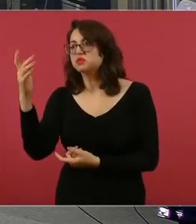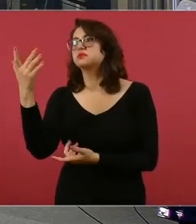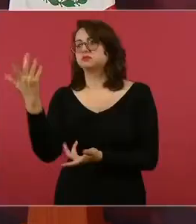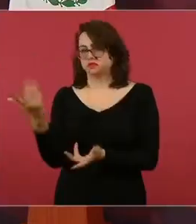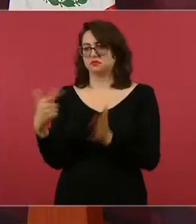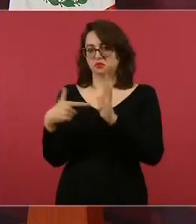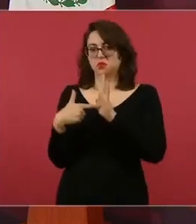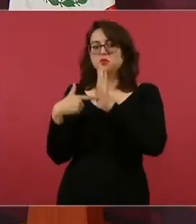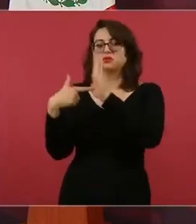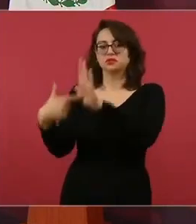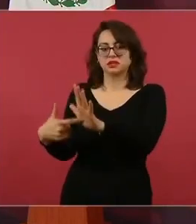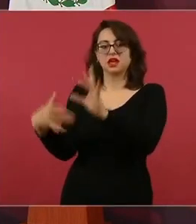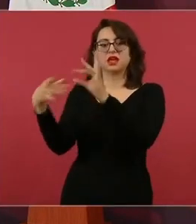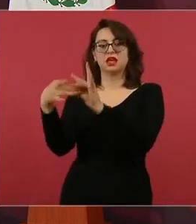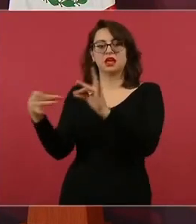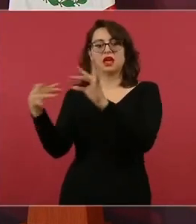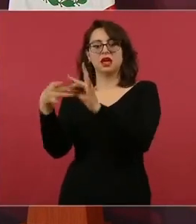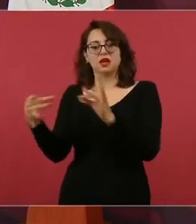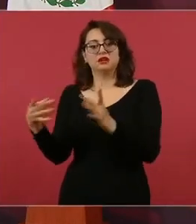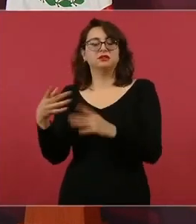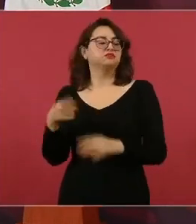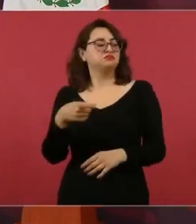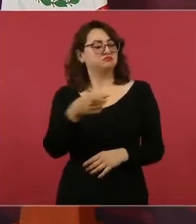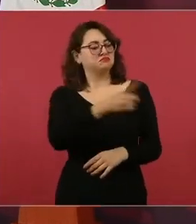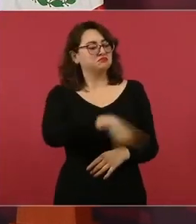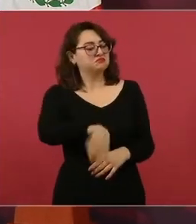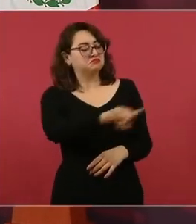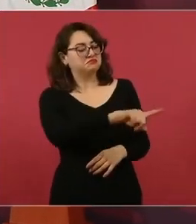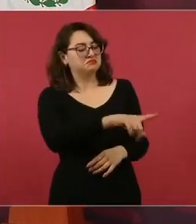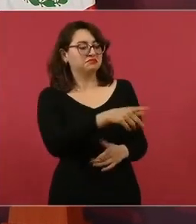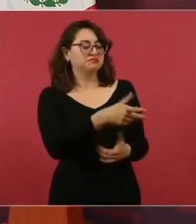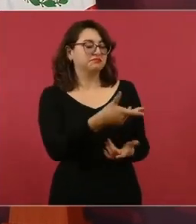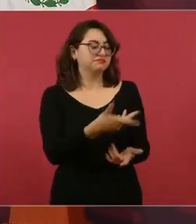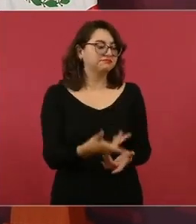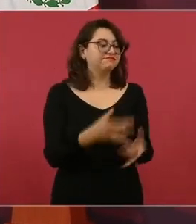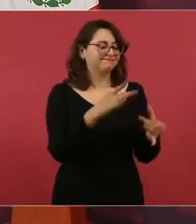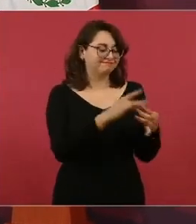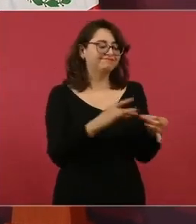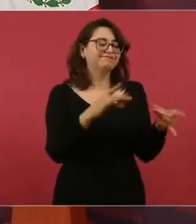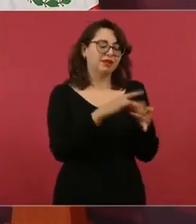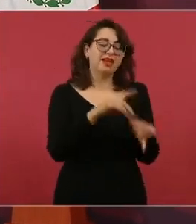que despierten, aunque no hay que perder la fe.